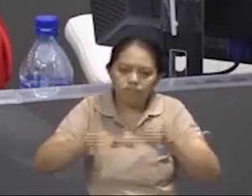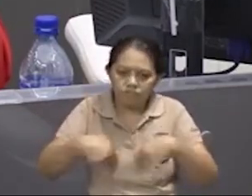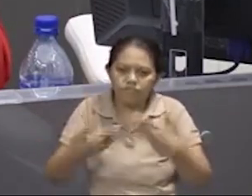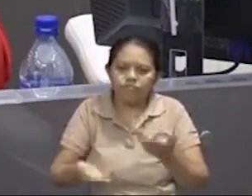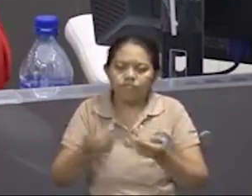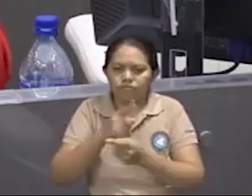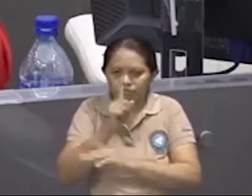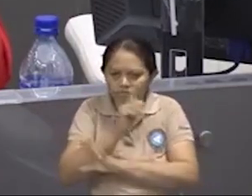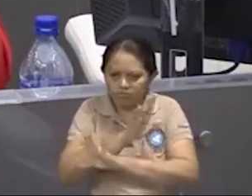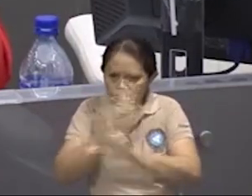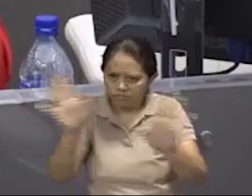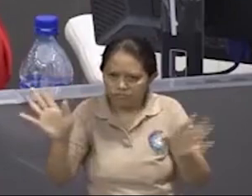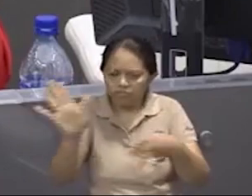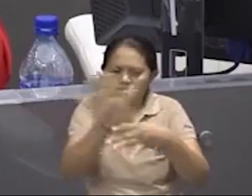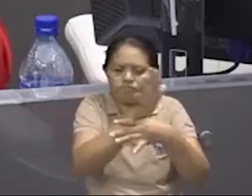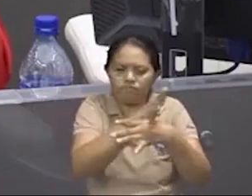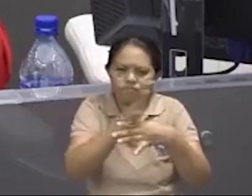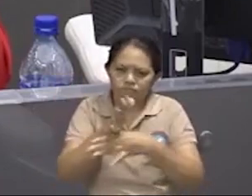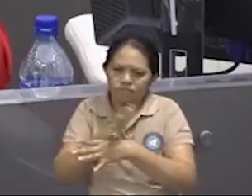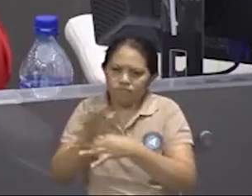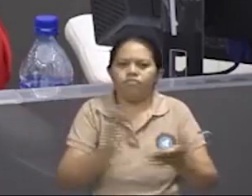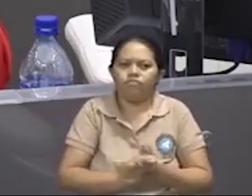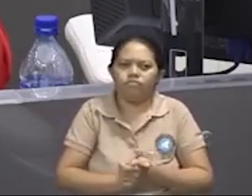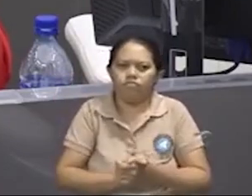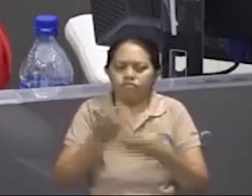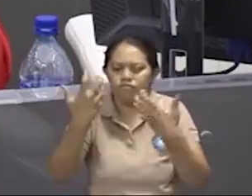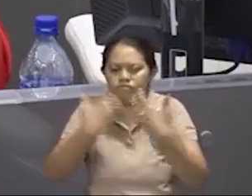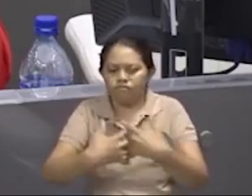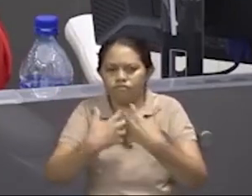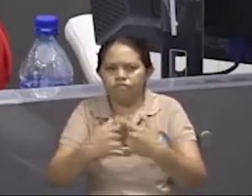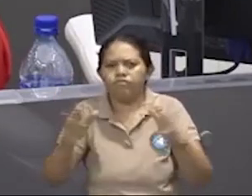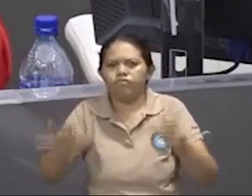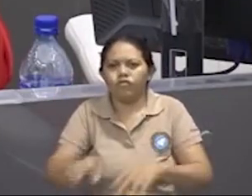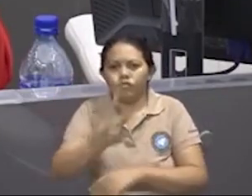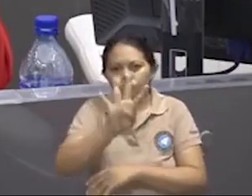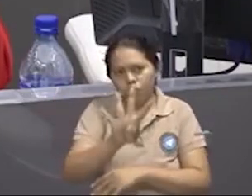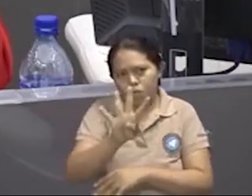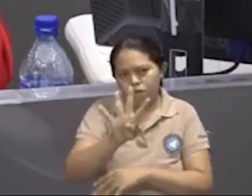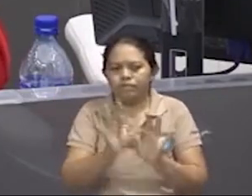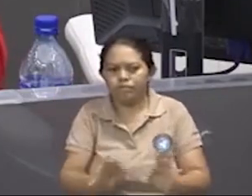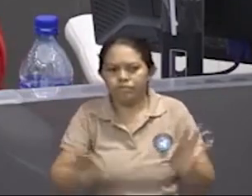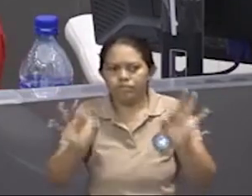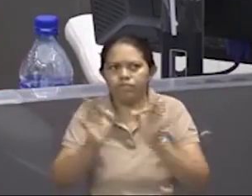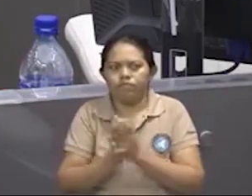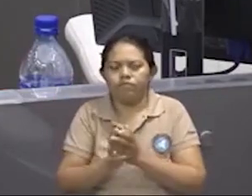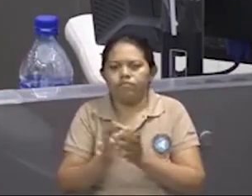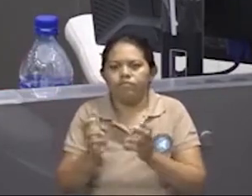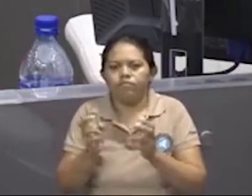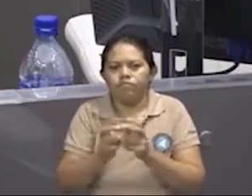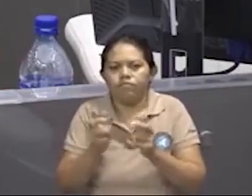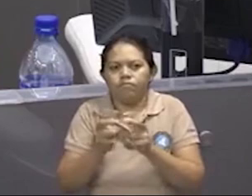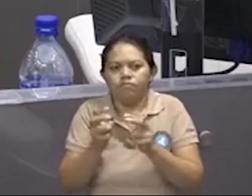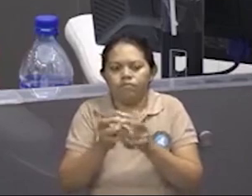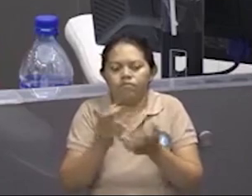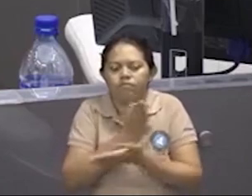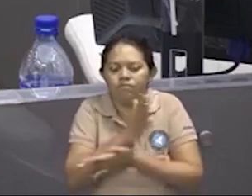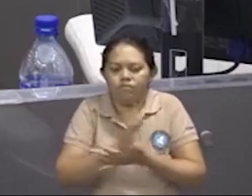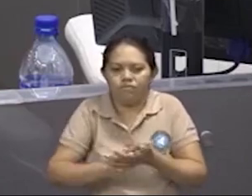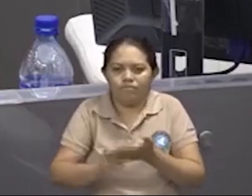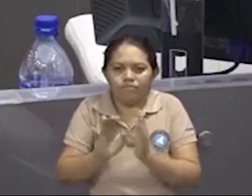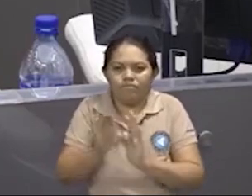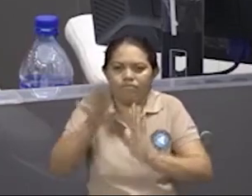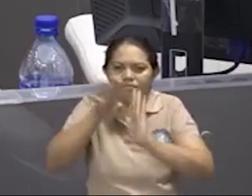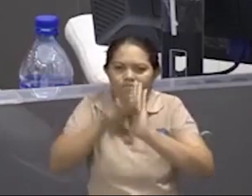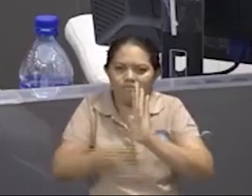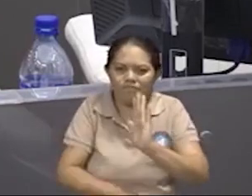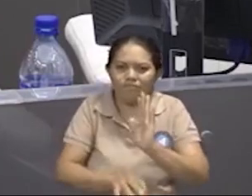dar coherencia a las distintas entidades públicas en función de cuatro ejes principales: la generación eléctrica, la reducción a